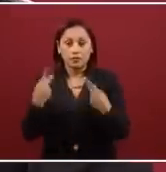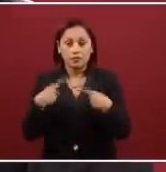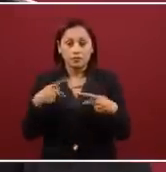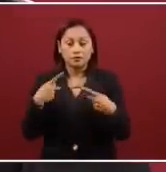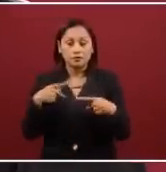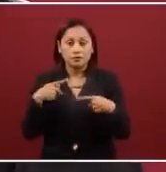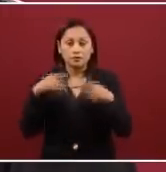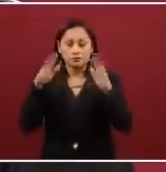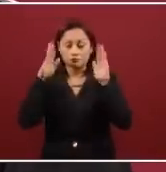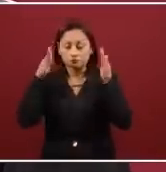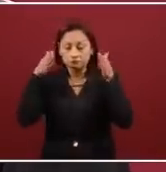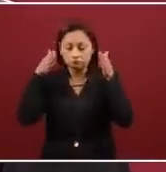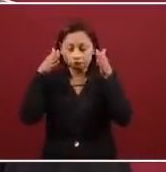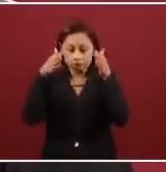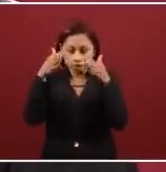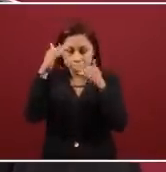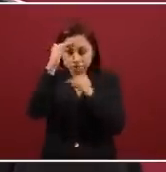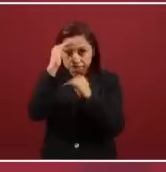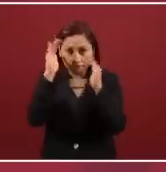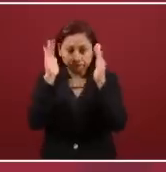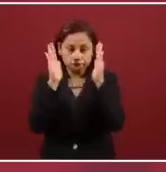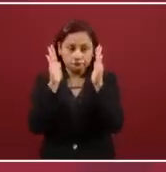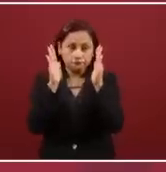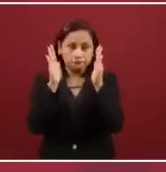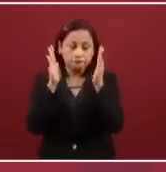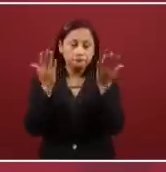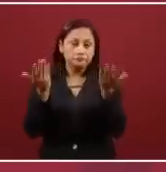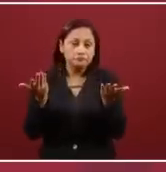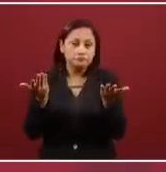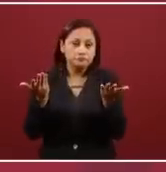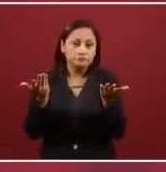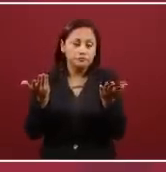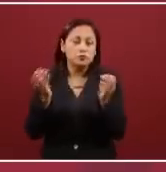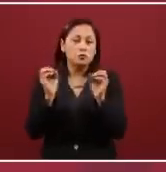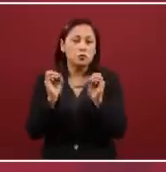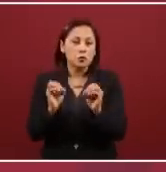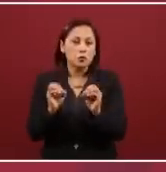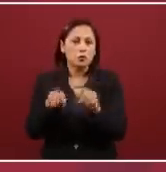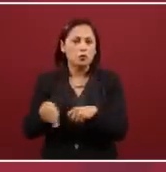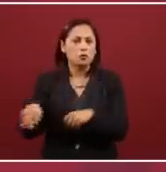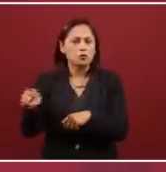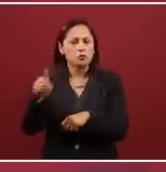tenían una concepción, o siguen teniendo distinta,